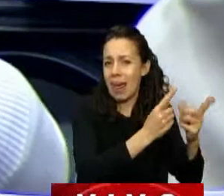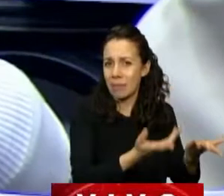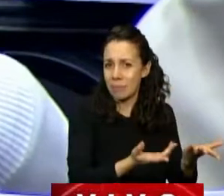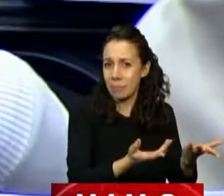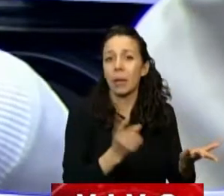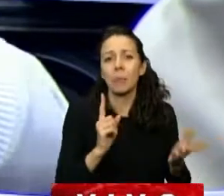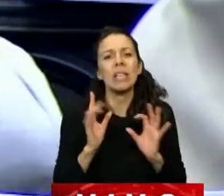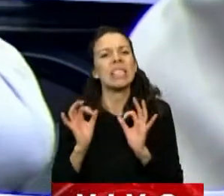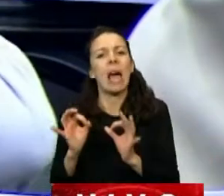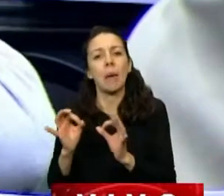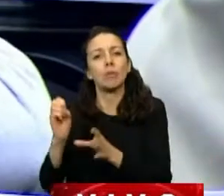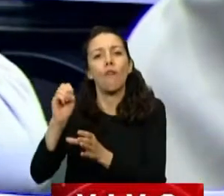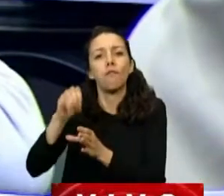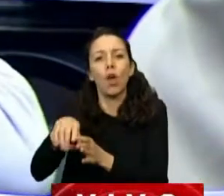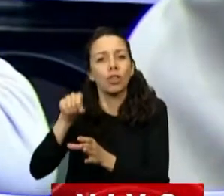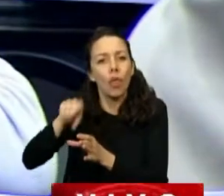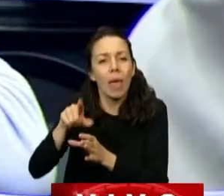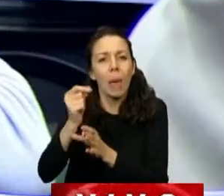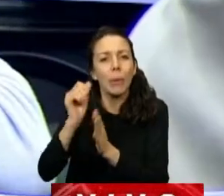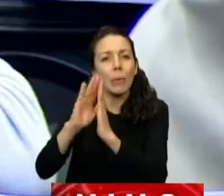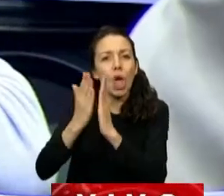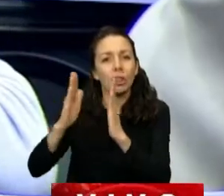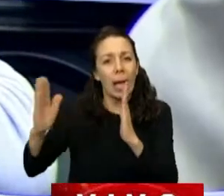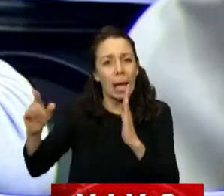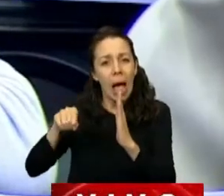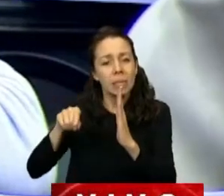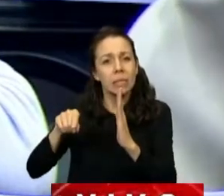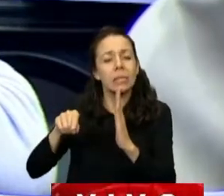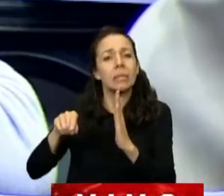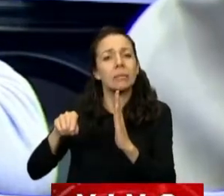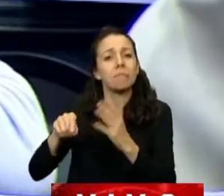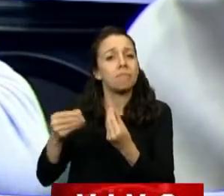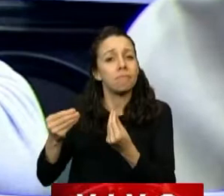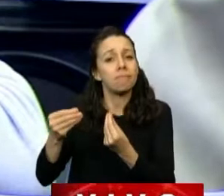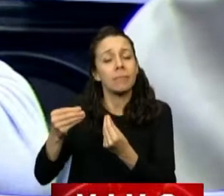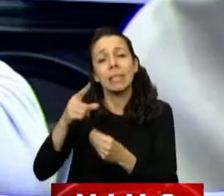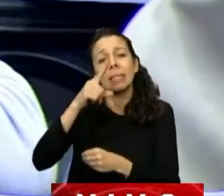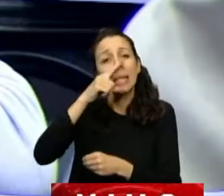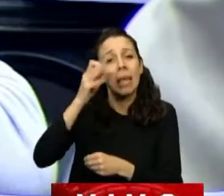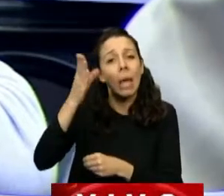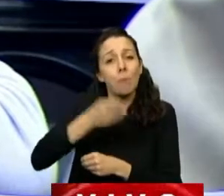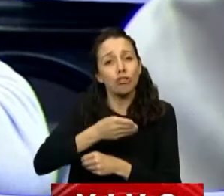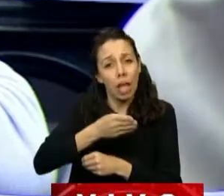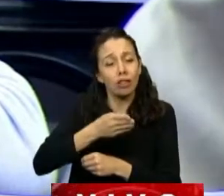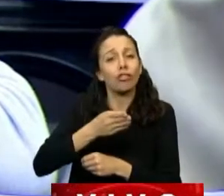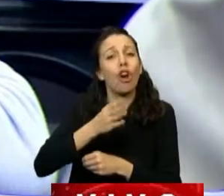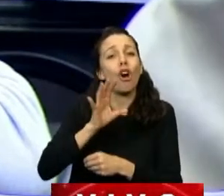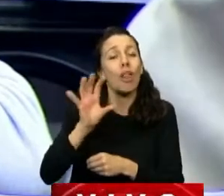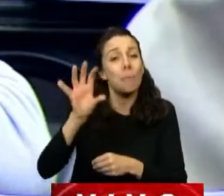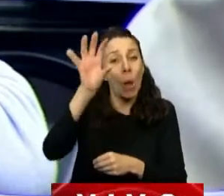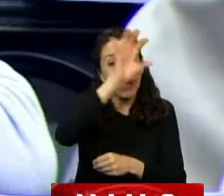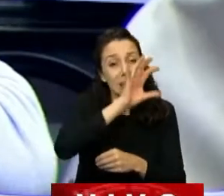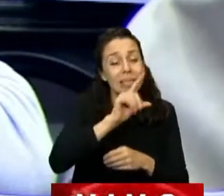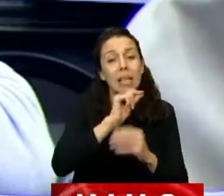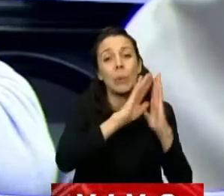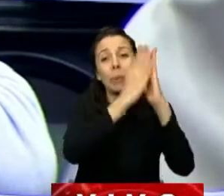bibliotecas, sobre todo va a ser que el 70% de las bibliotecas populares de las provincias desaparezcan o